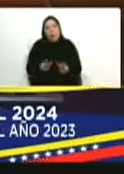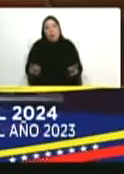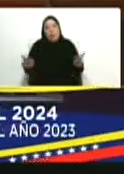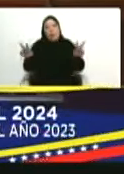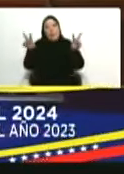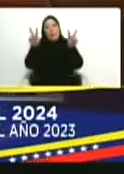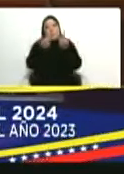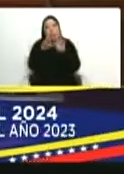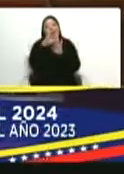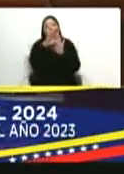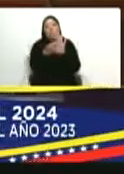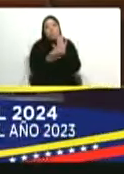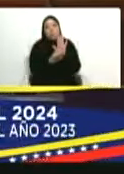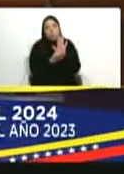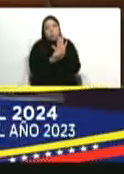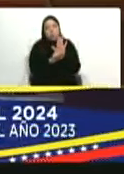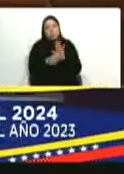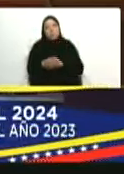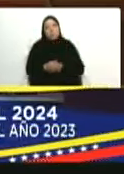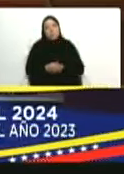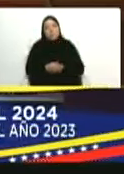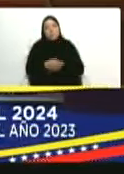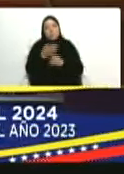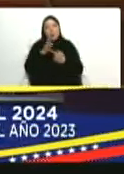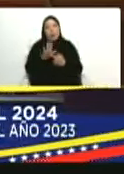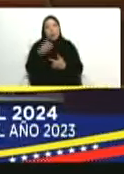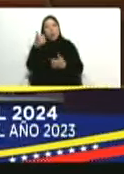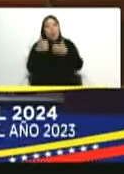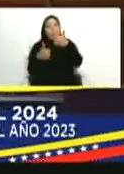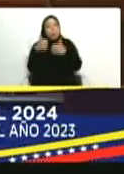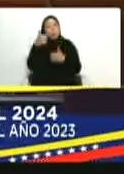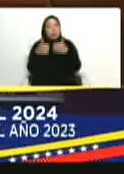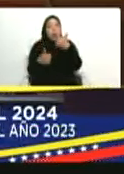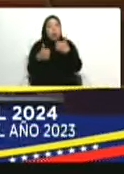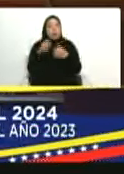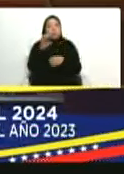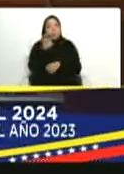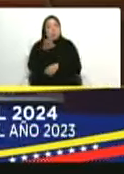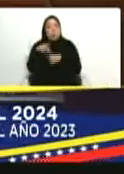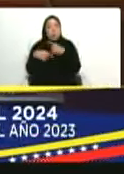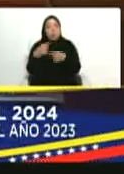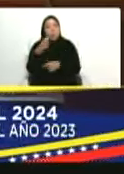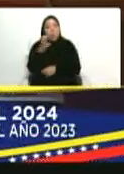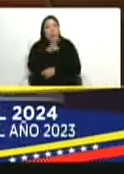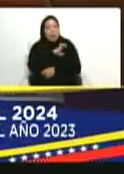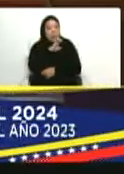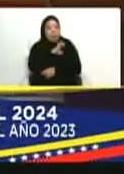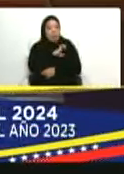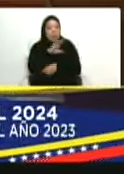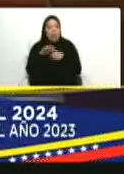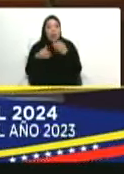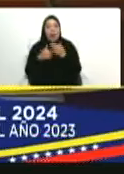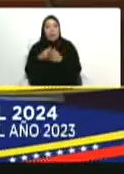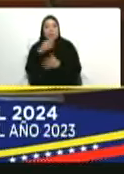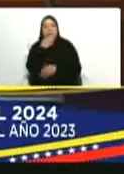Carta Magna. A la luz de estos postulados, en el periodo de enero a diciembre del 2023, se desarrolló una